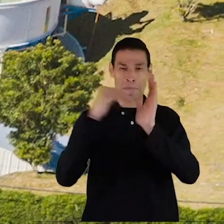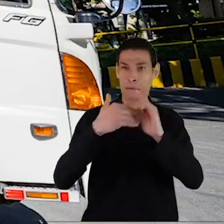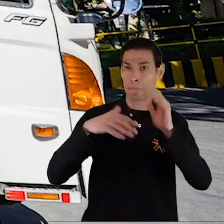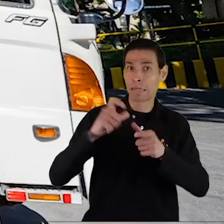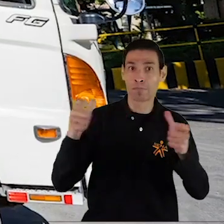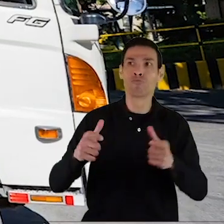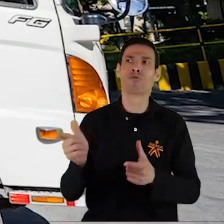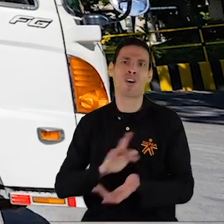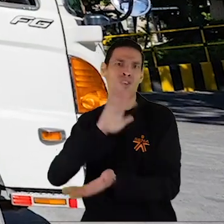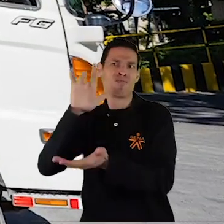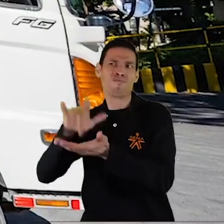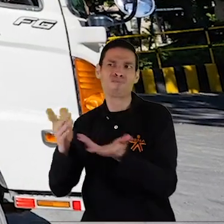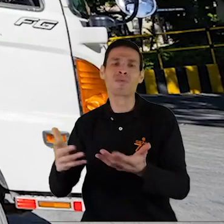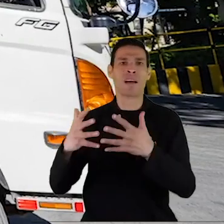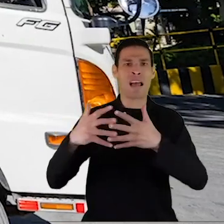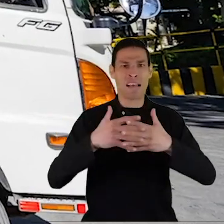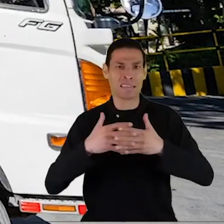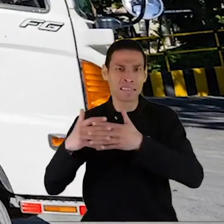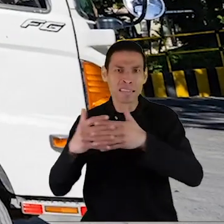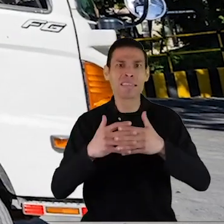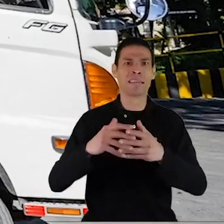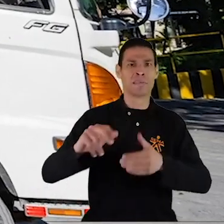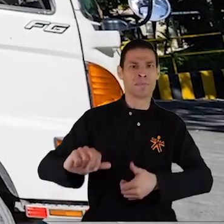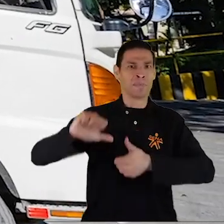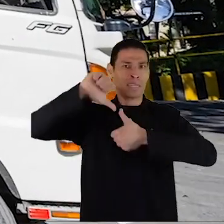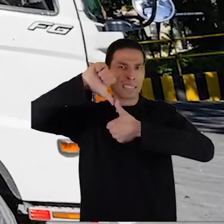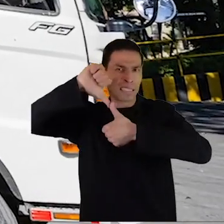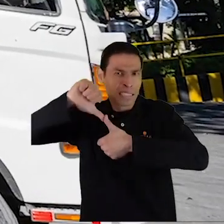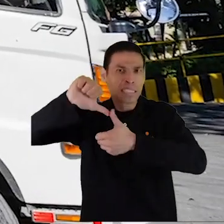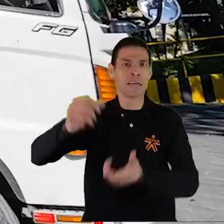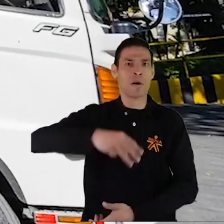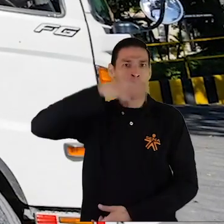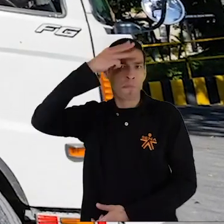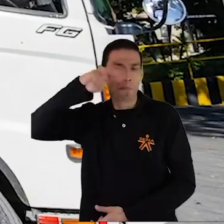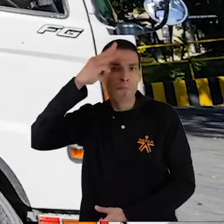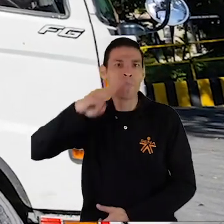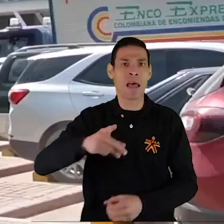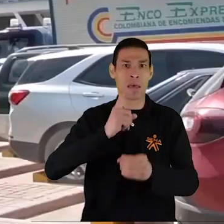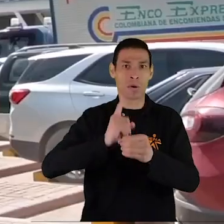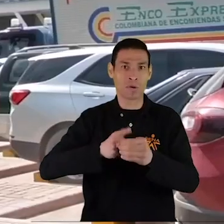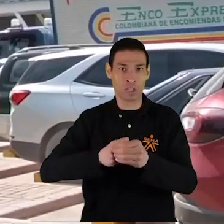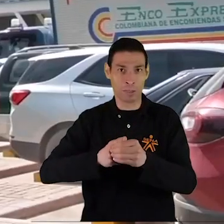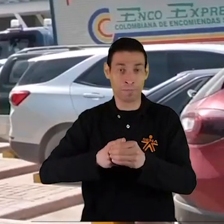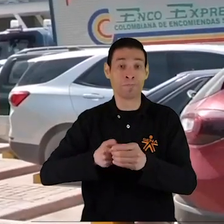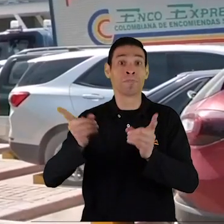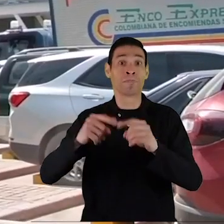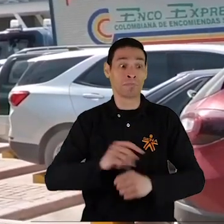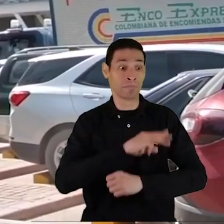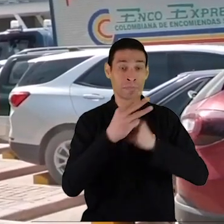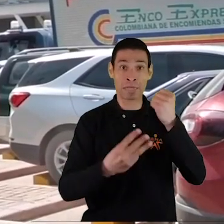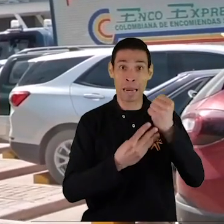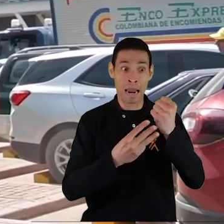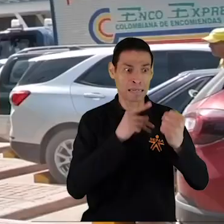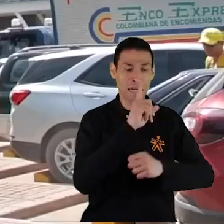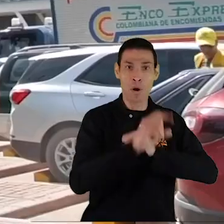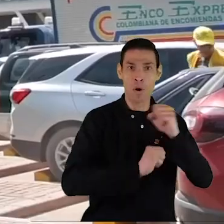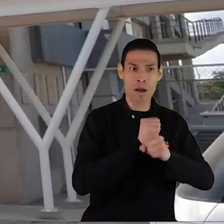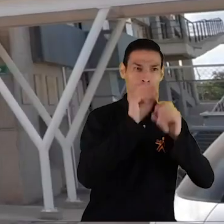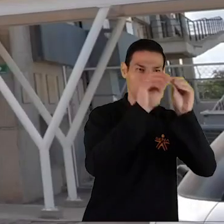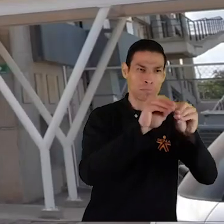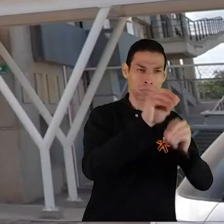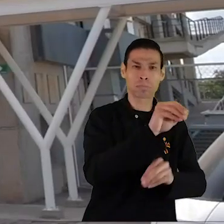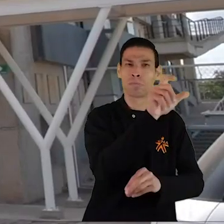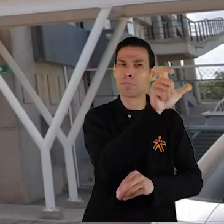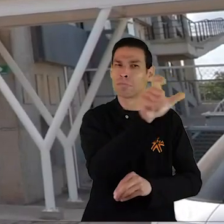colaboradores directos, con presencia en Estados Unidos, Centroamérica, México y China. Y el SENA, entidad que